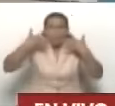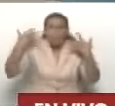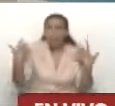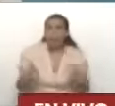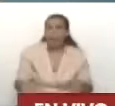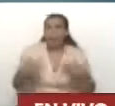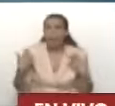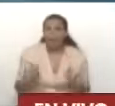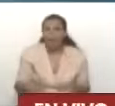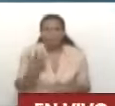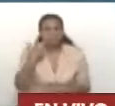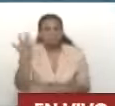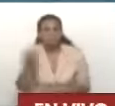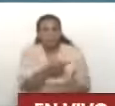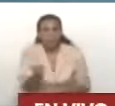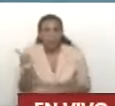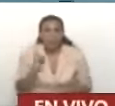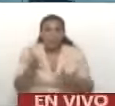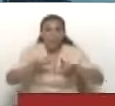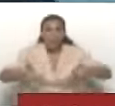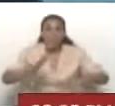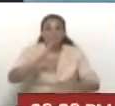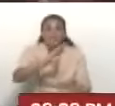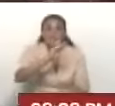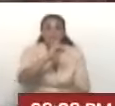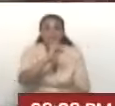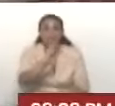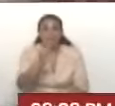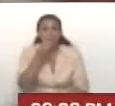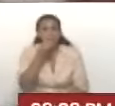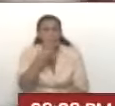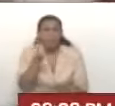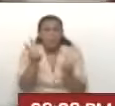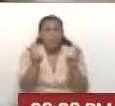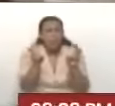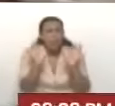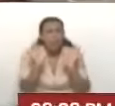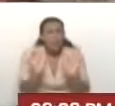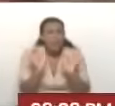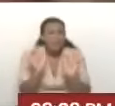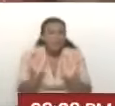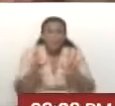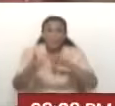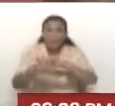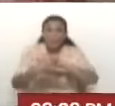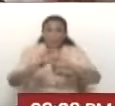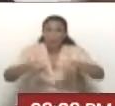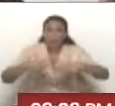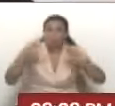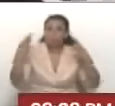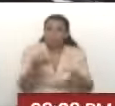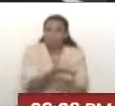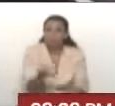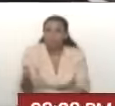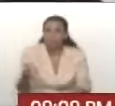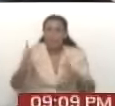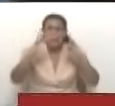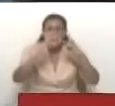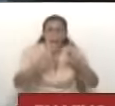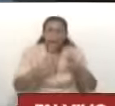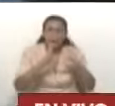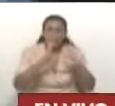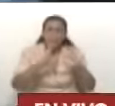vemos nuestro centro de salud con estos monitores nuevos de última tecnología, nuestras camas nuevas, todo